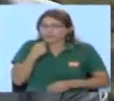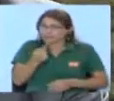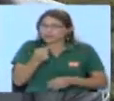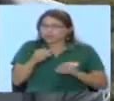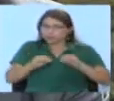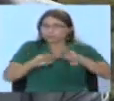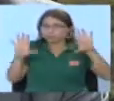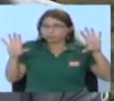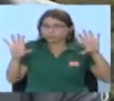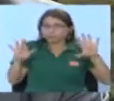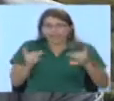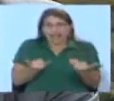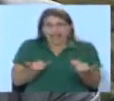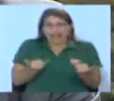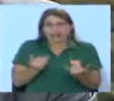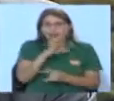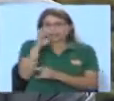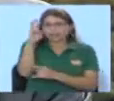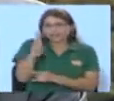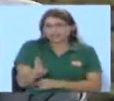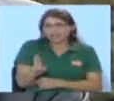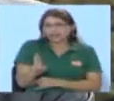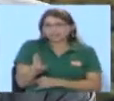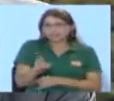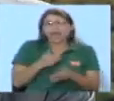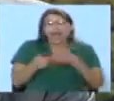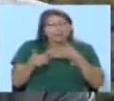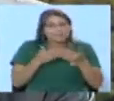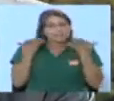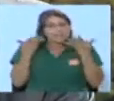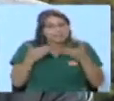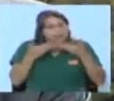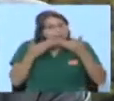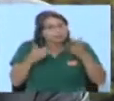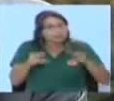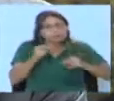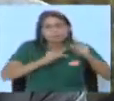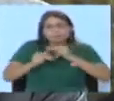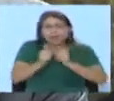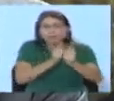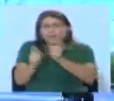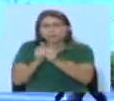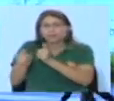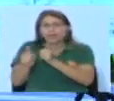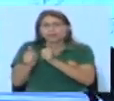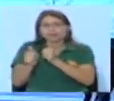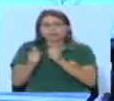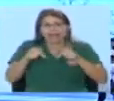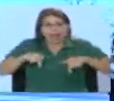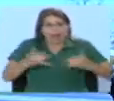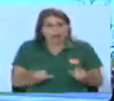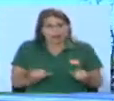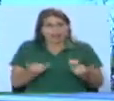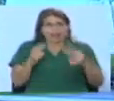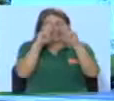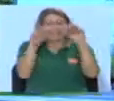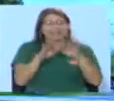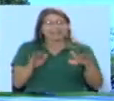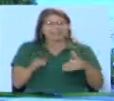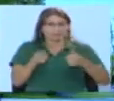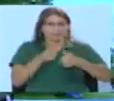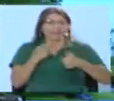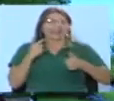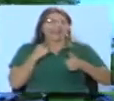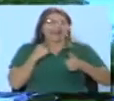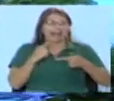son, hoy en Costa Rica, a pesar de la apertura, la internet sigue siendo cara, lenta